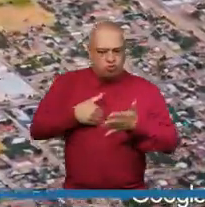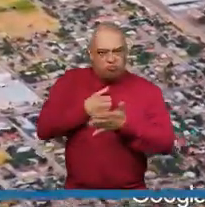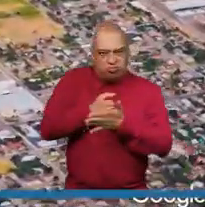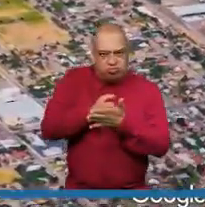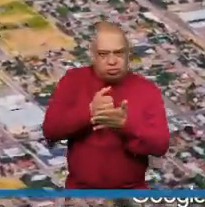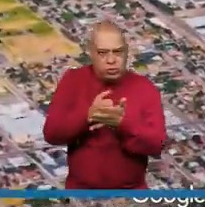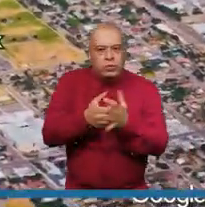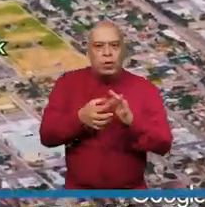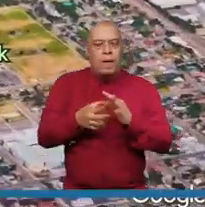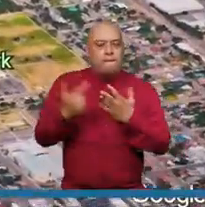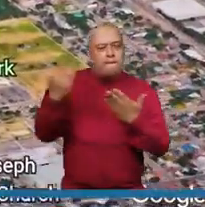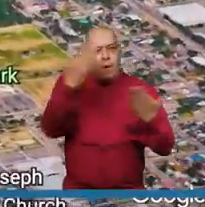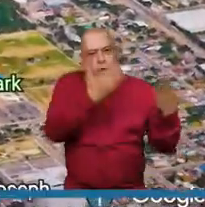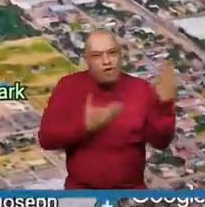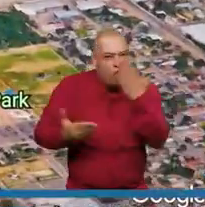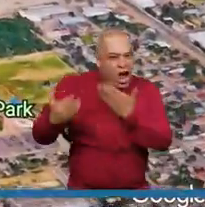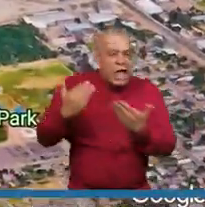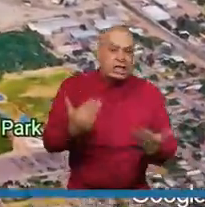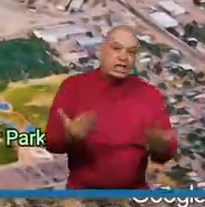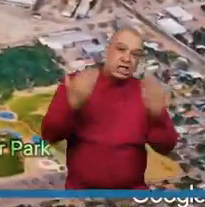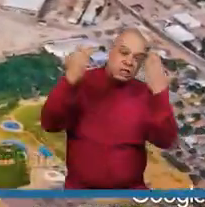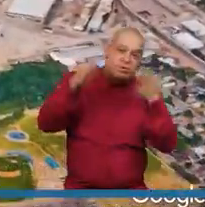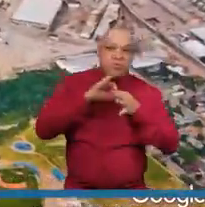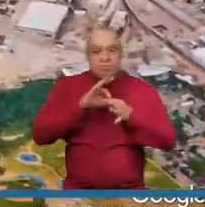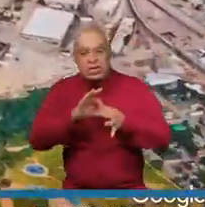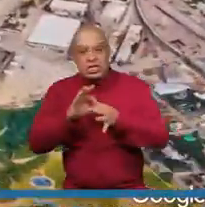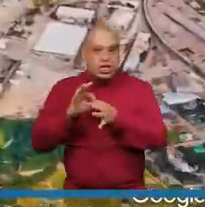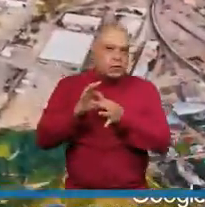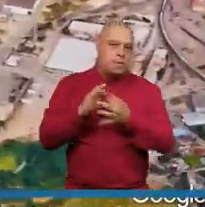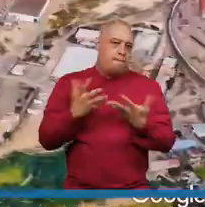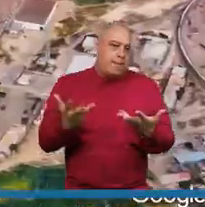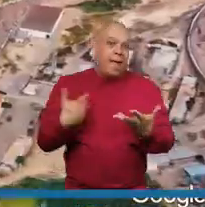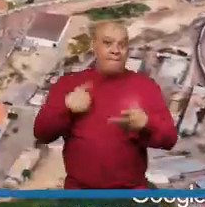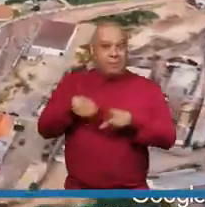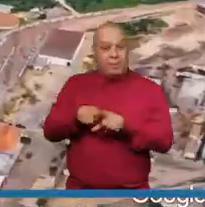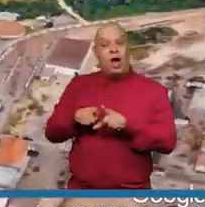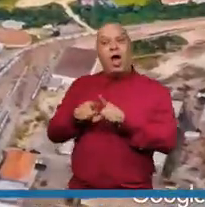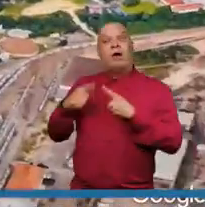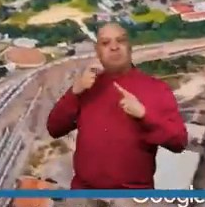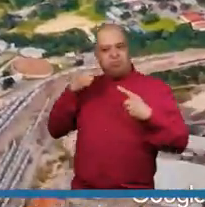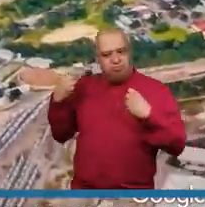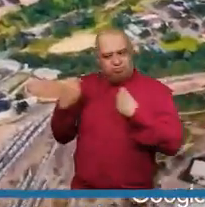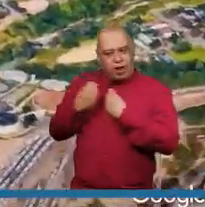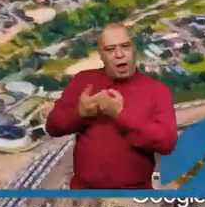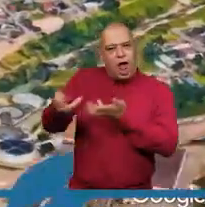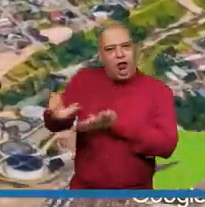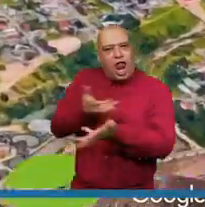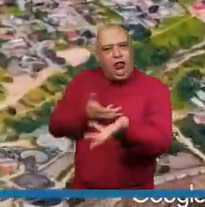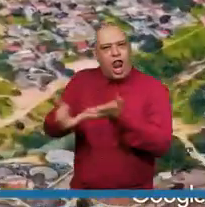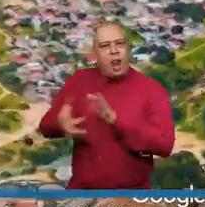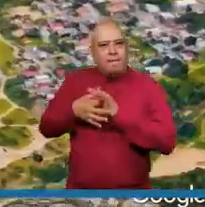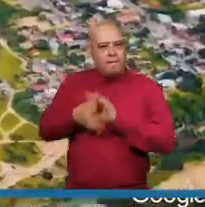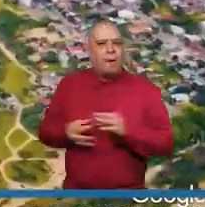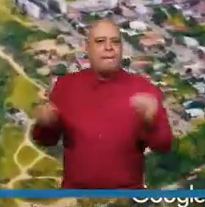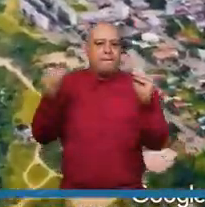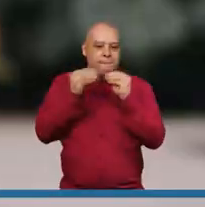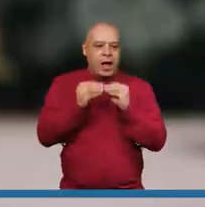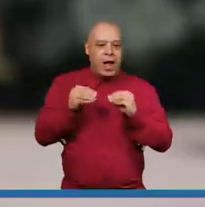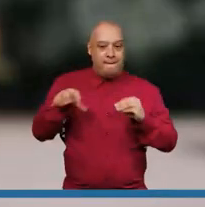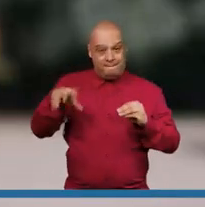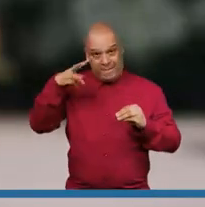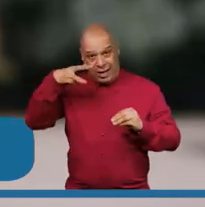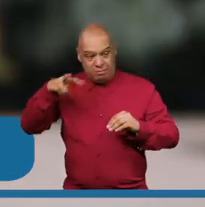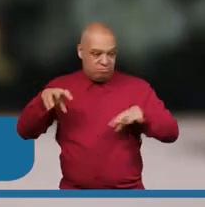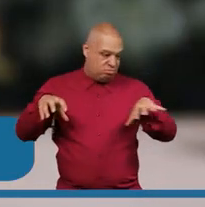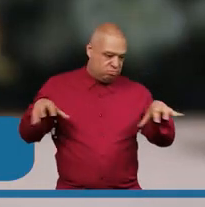Estamos haciendo las pruebas para ver cómo funciona. Y qué mejor que con esta buena relación que tenemos ambos Laredos, los dos